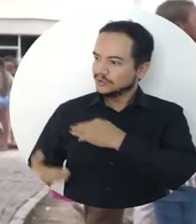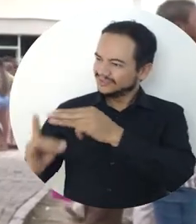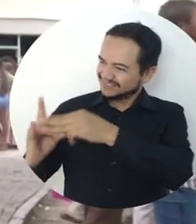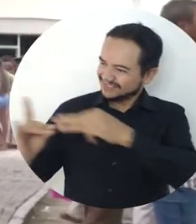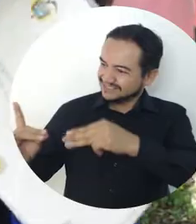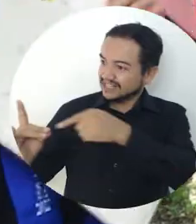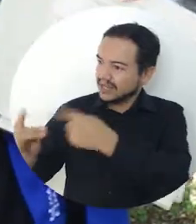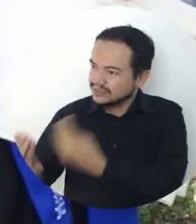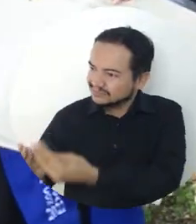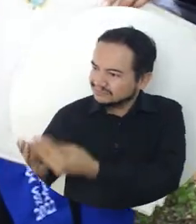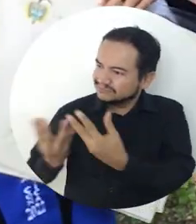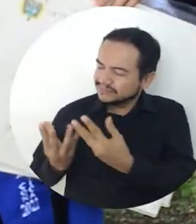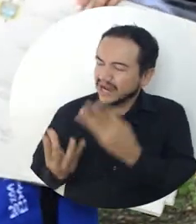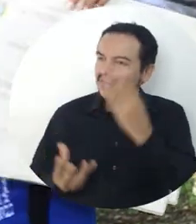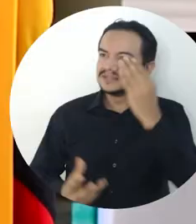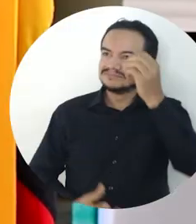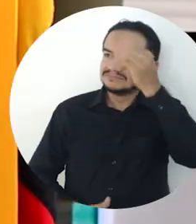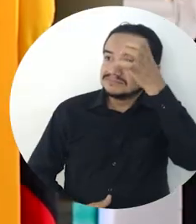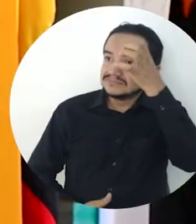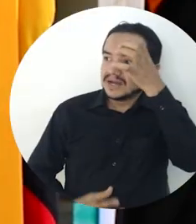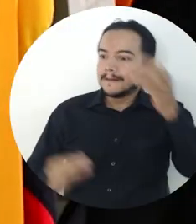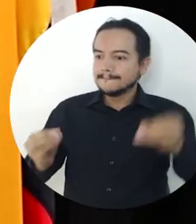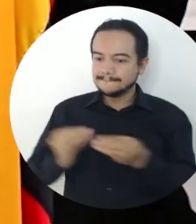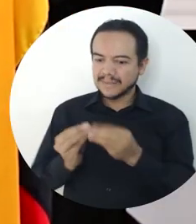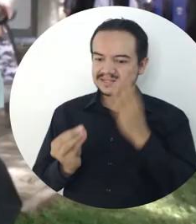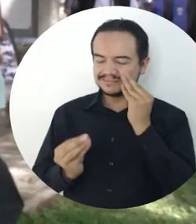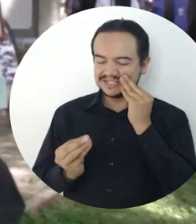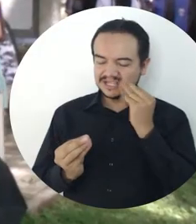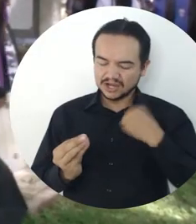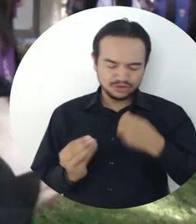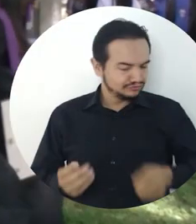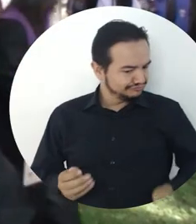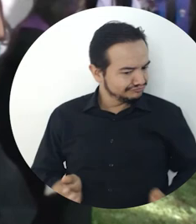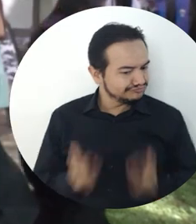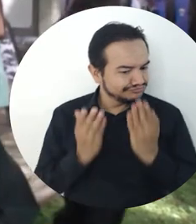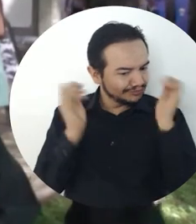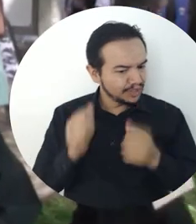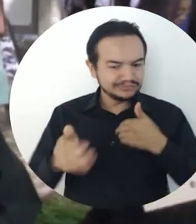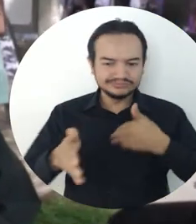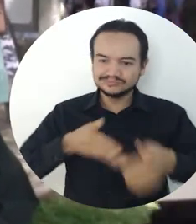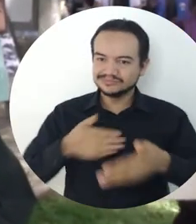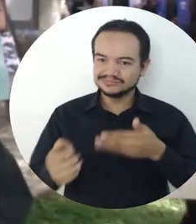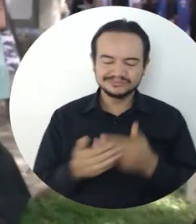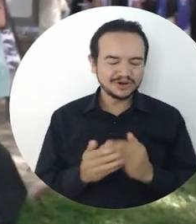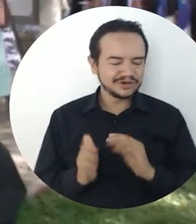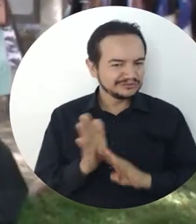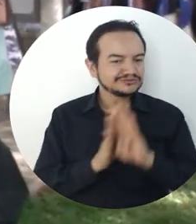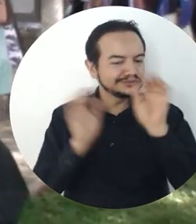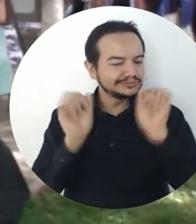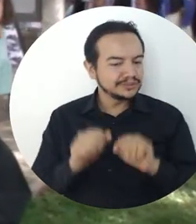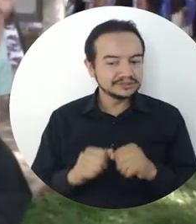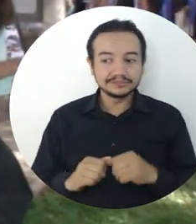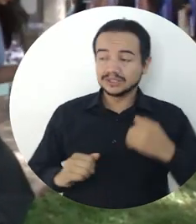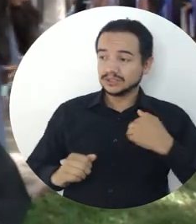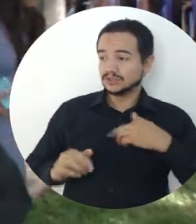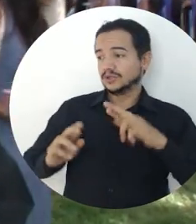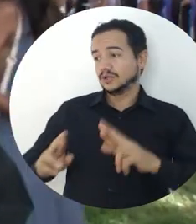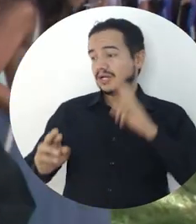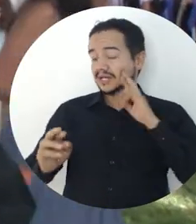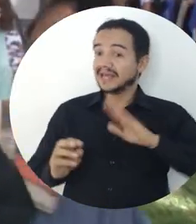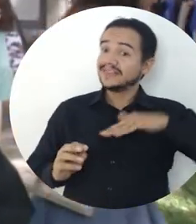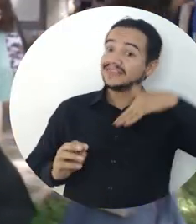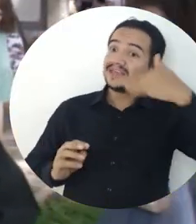me dejó lecciones de vida que no importa donde uno venga uno puede alcanzar un mejor futuro y Eternamente agradecido con la universidad y espero algún día poder volver y